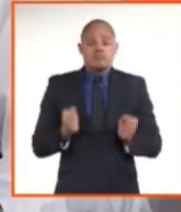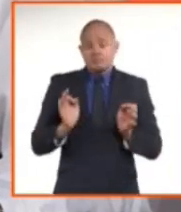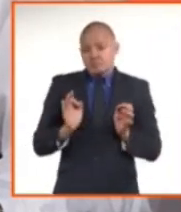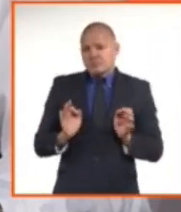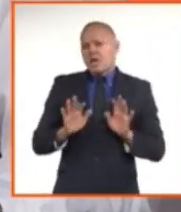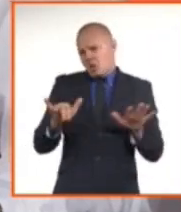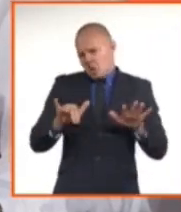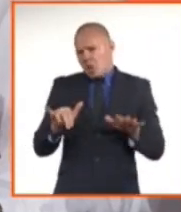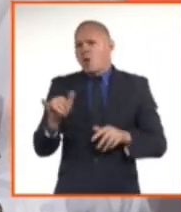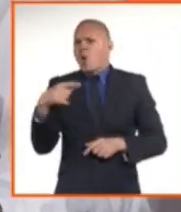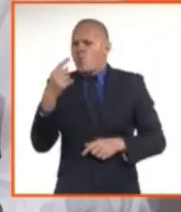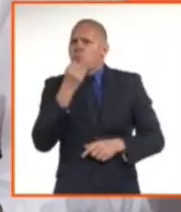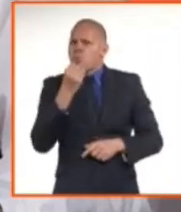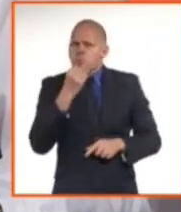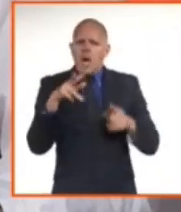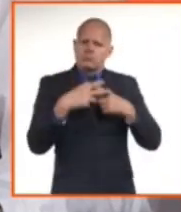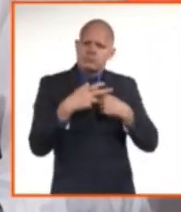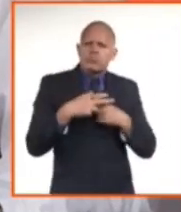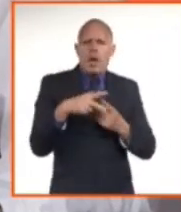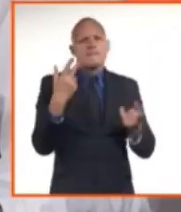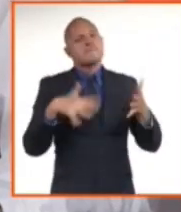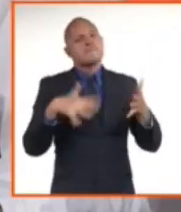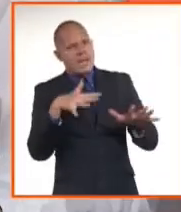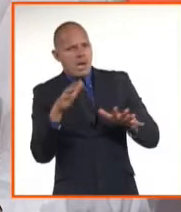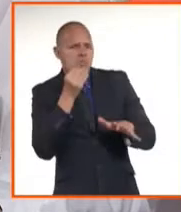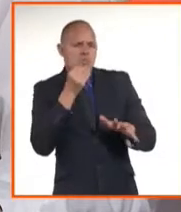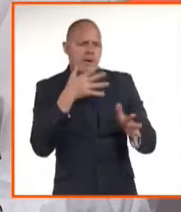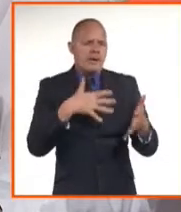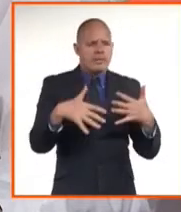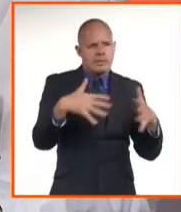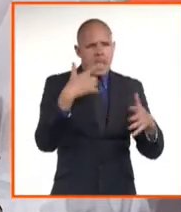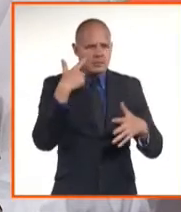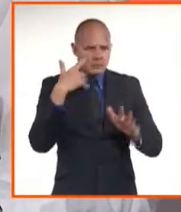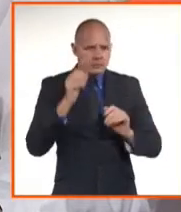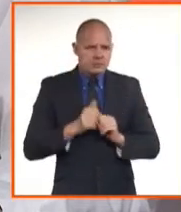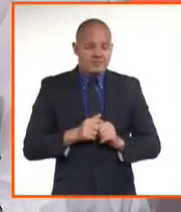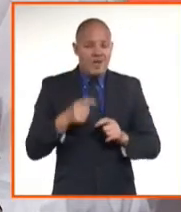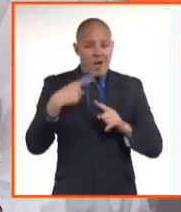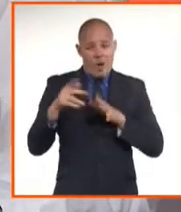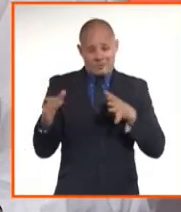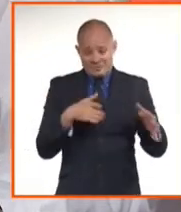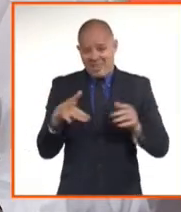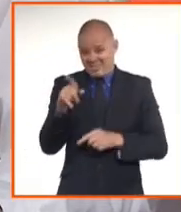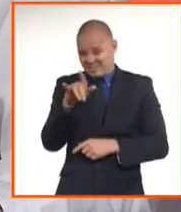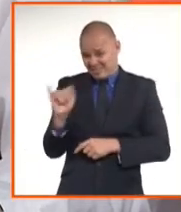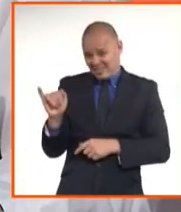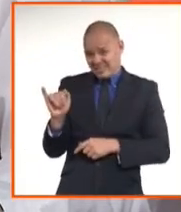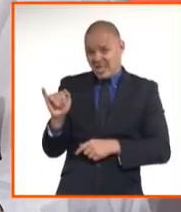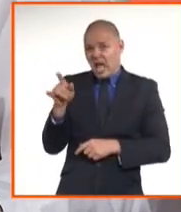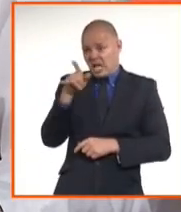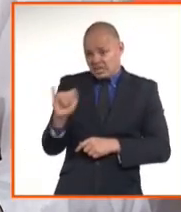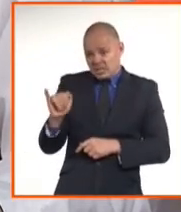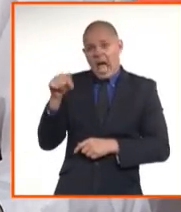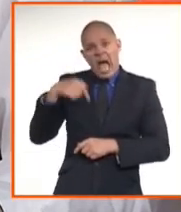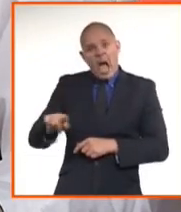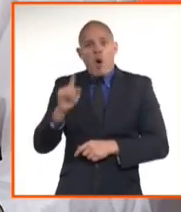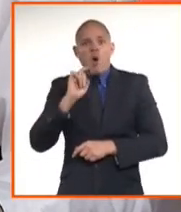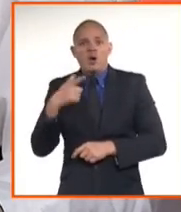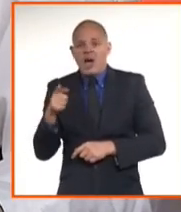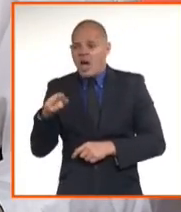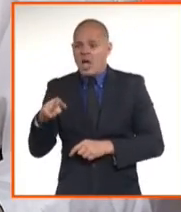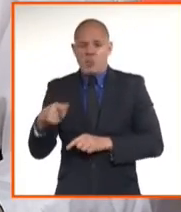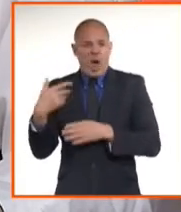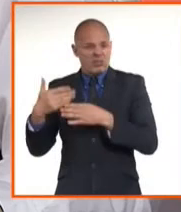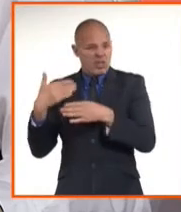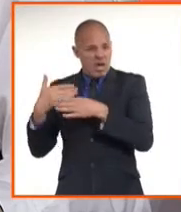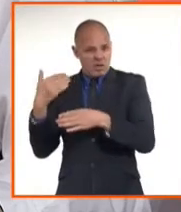mantenimientos capitalizables se puedan mantener y sostener. Pero también tenemos 16 que están en estos momentos fuera también de su ciclo de mantenimiento capital.